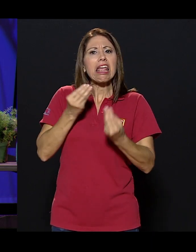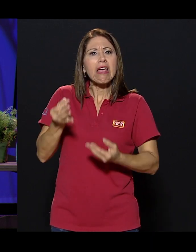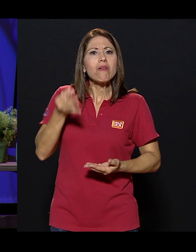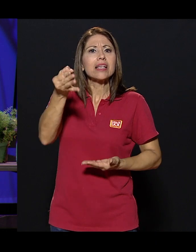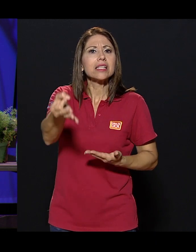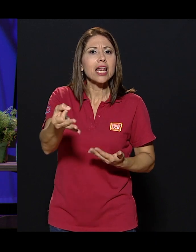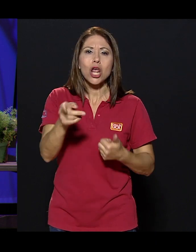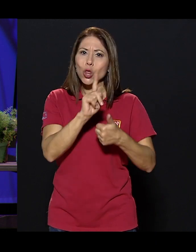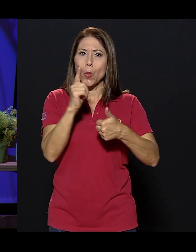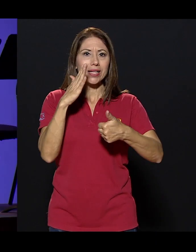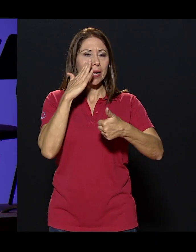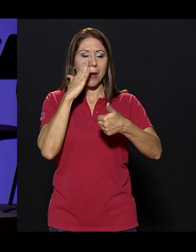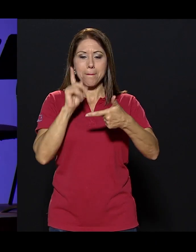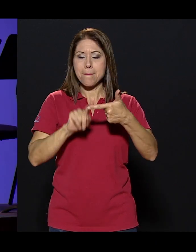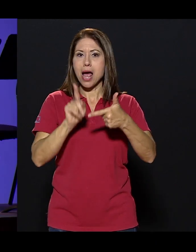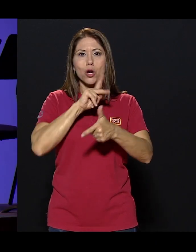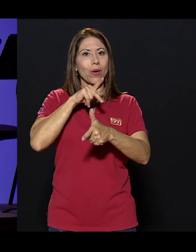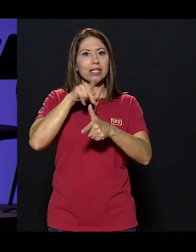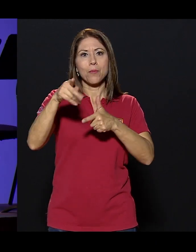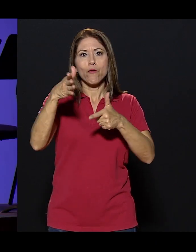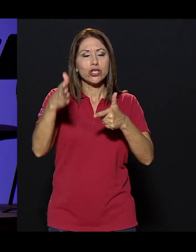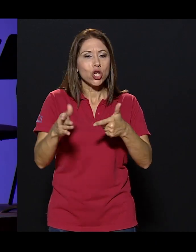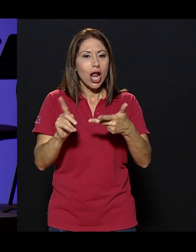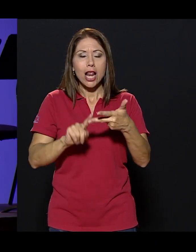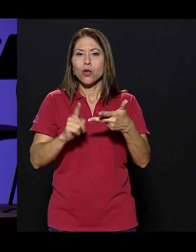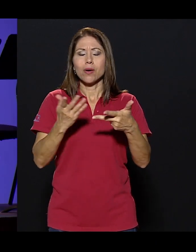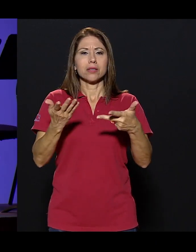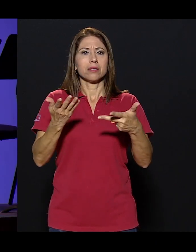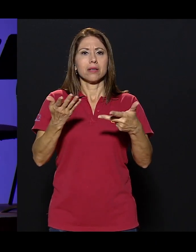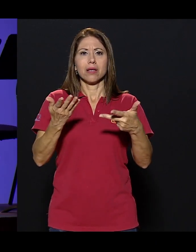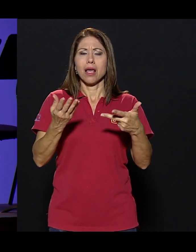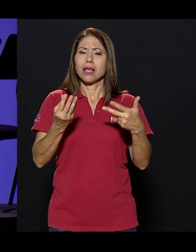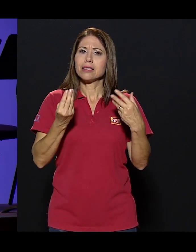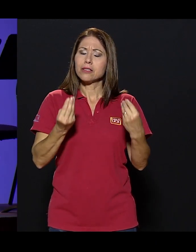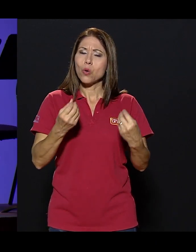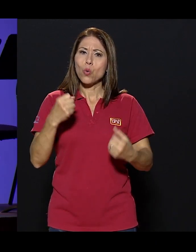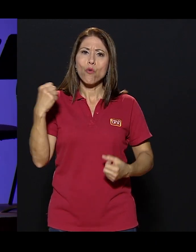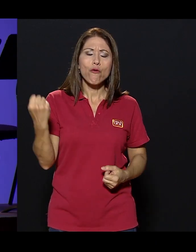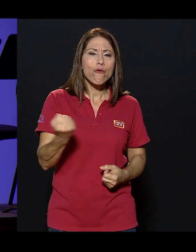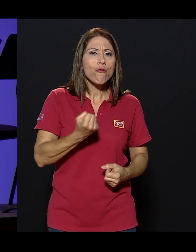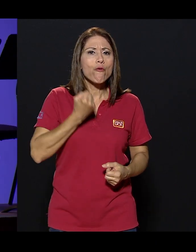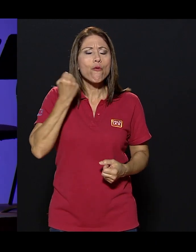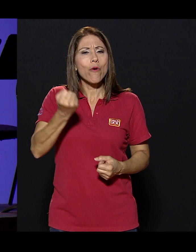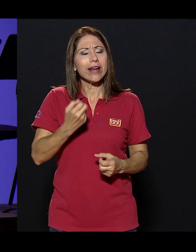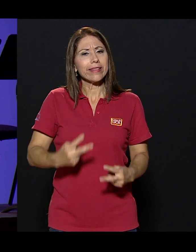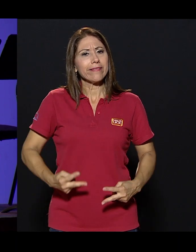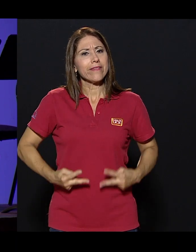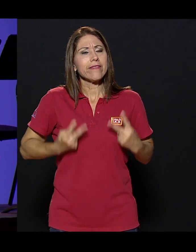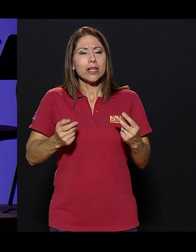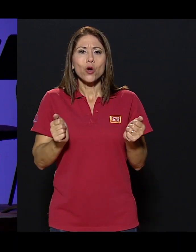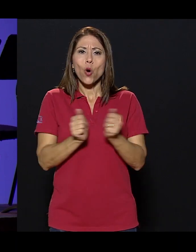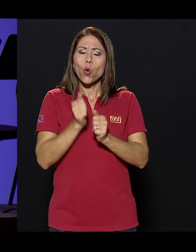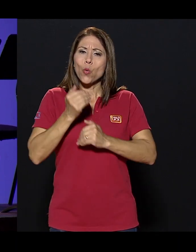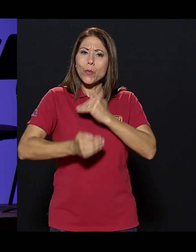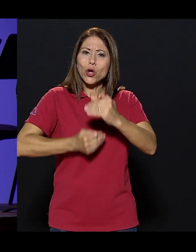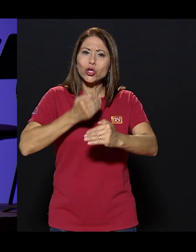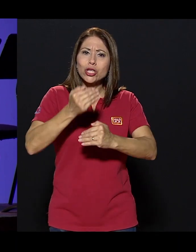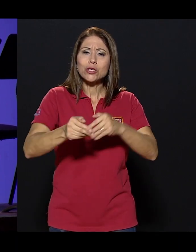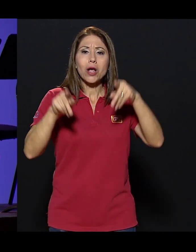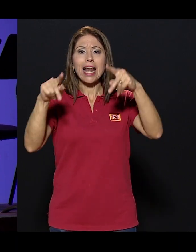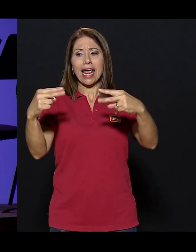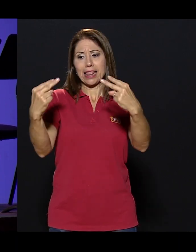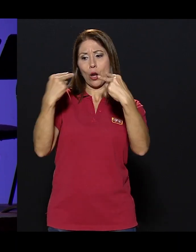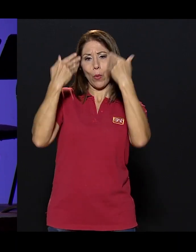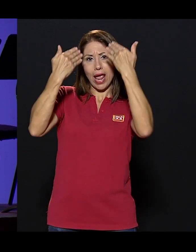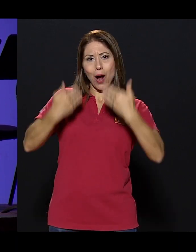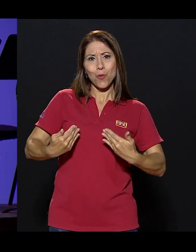hacer? O sea, no va a ser mamá, no va a ser profesional, no va a ser... Es bastante fuerte vivir con un proceso en